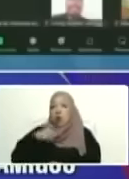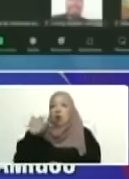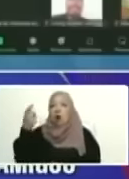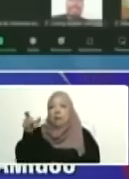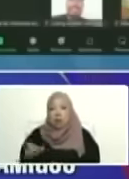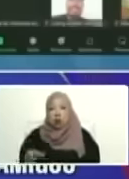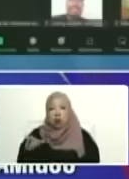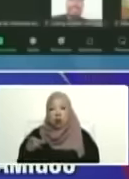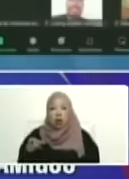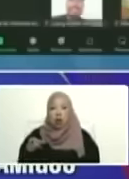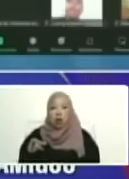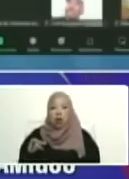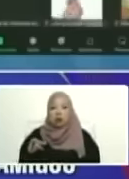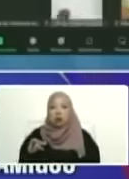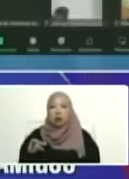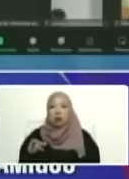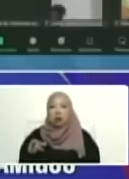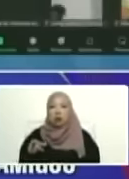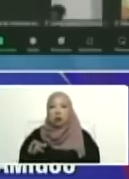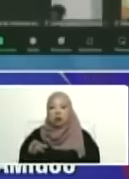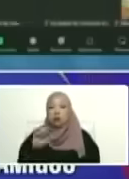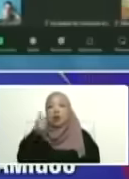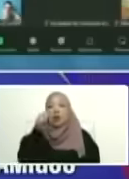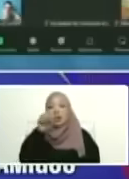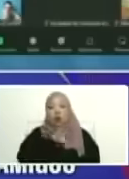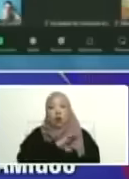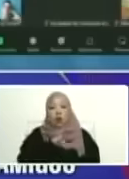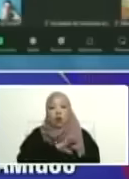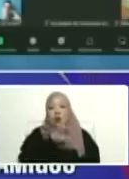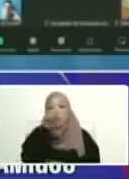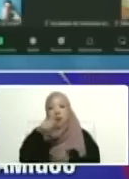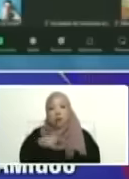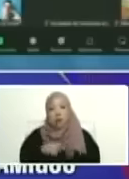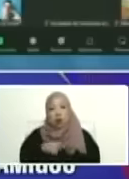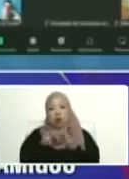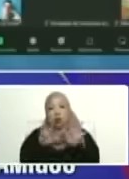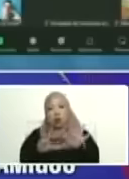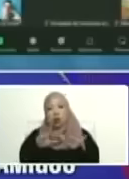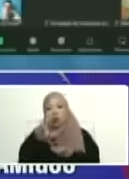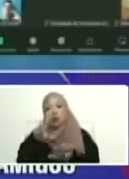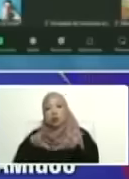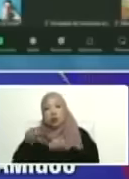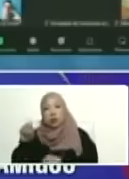Zamora, aquel 10 de enero de 1860,